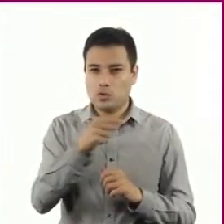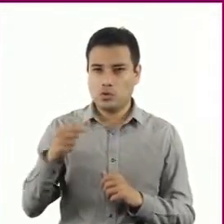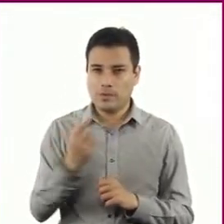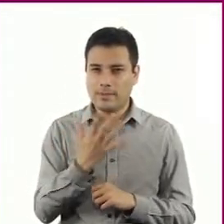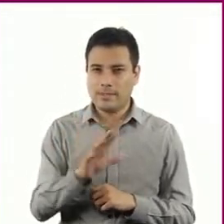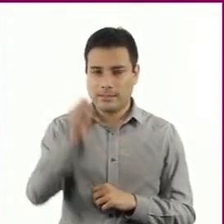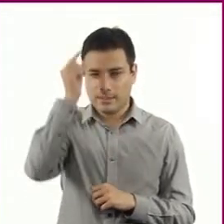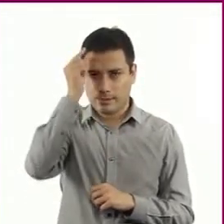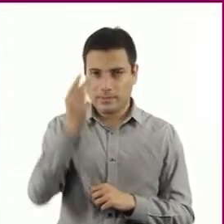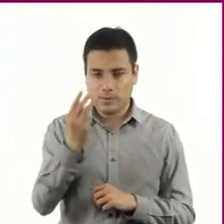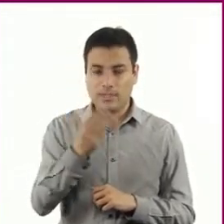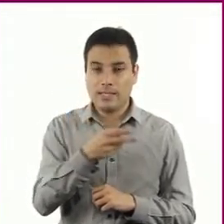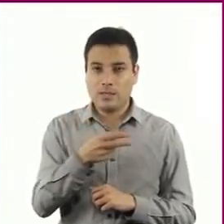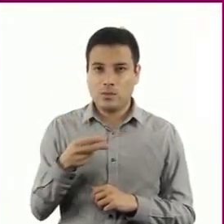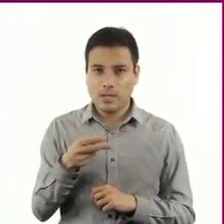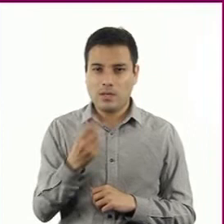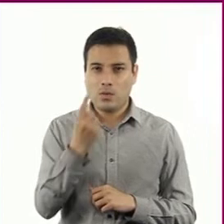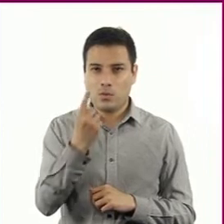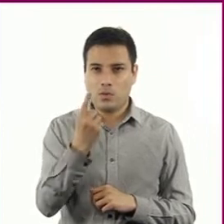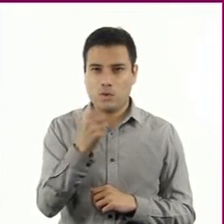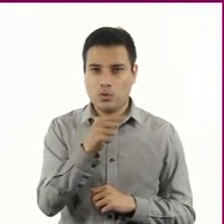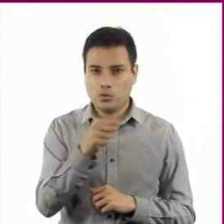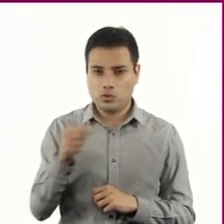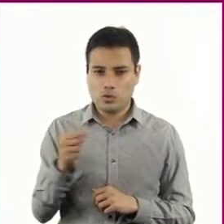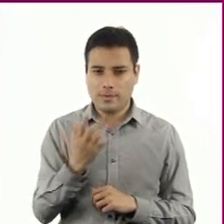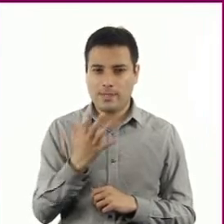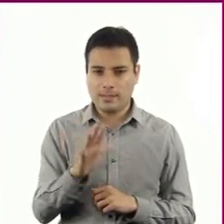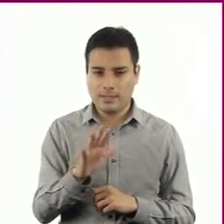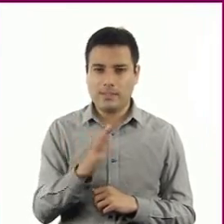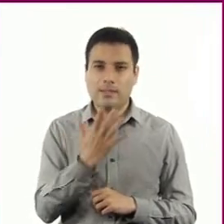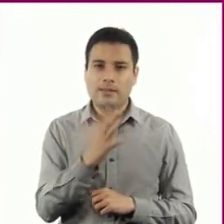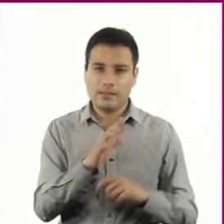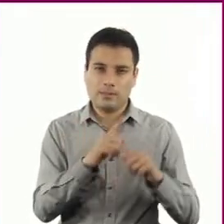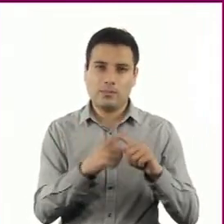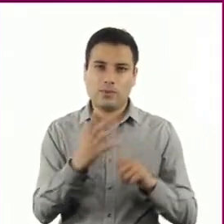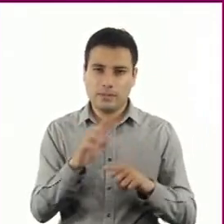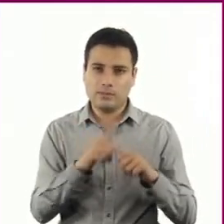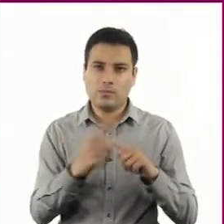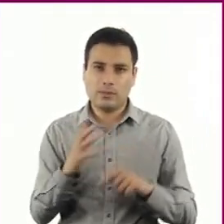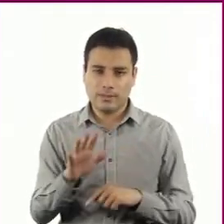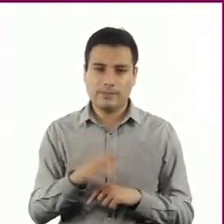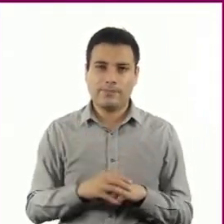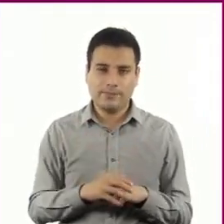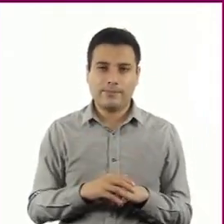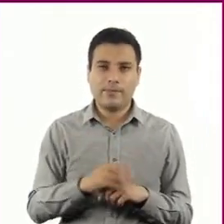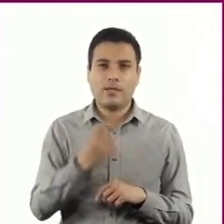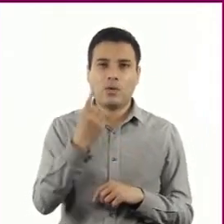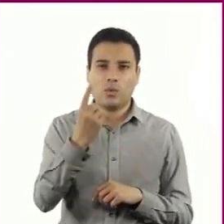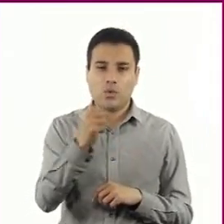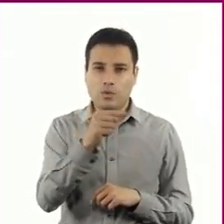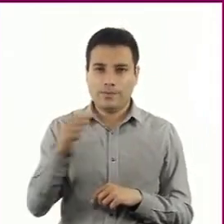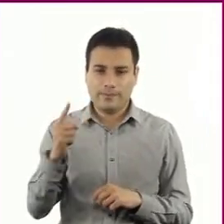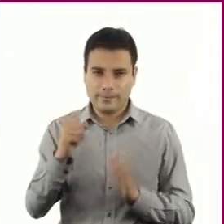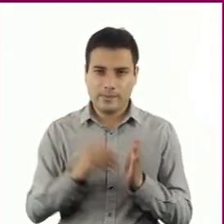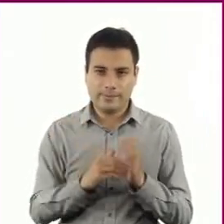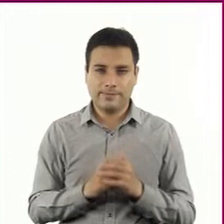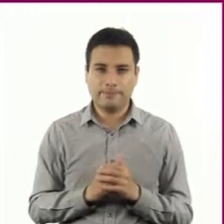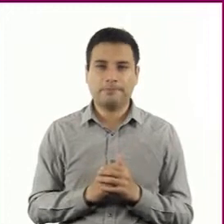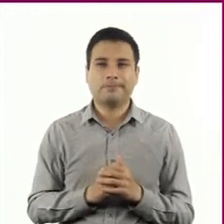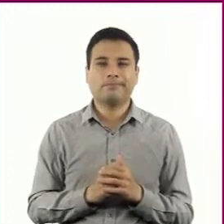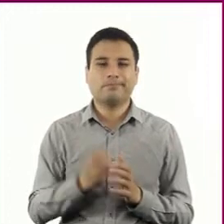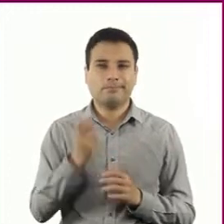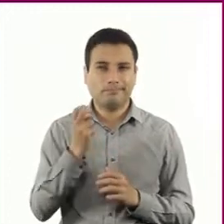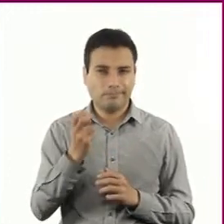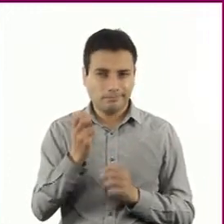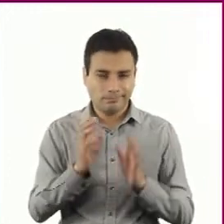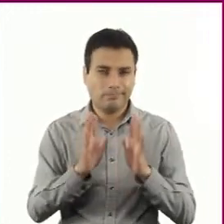potencia, que es igual a 1 sobre 10 por 10 por 10, igual a un milésimo. Profesor, con esta información noté